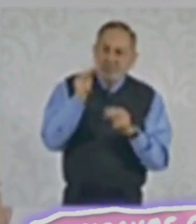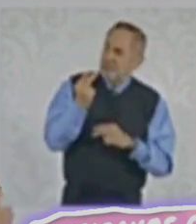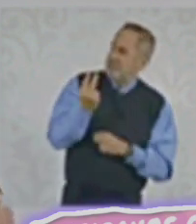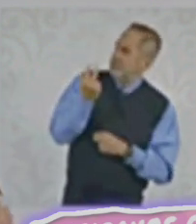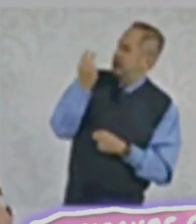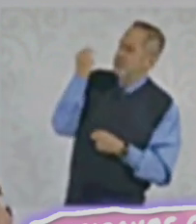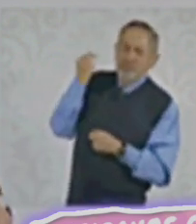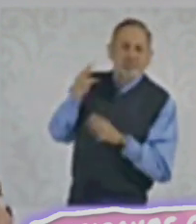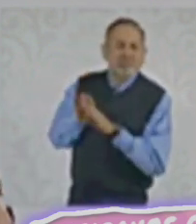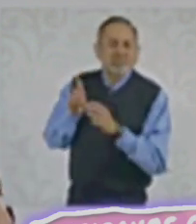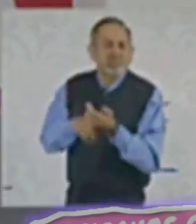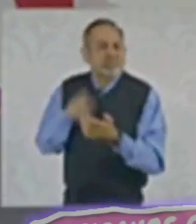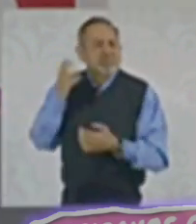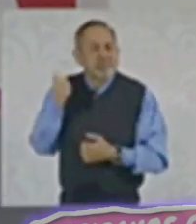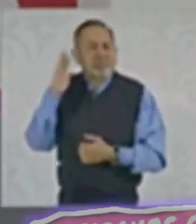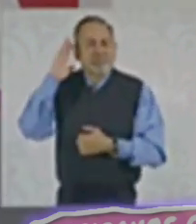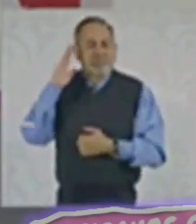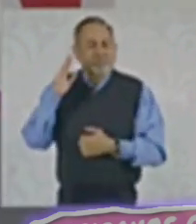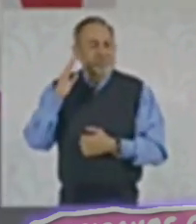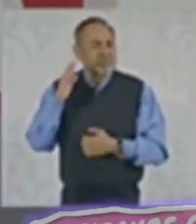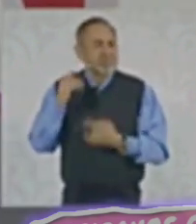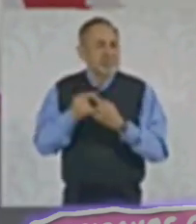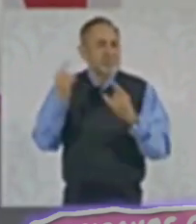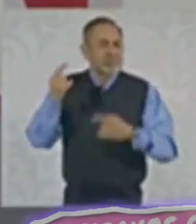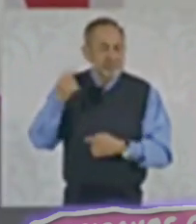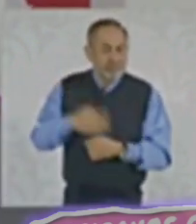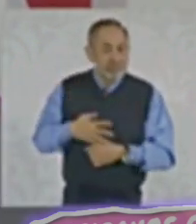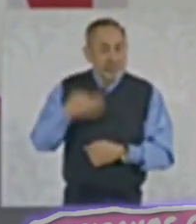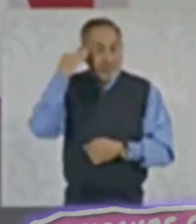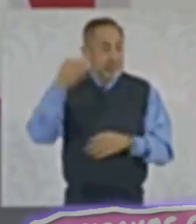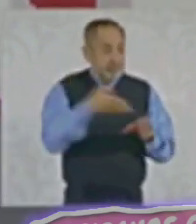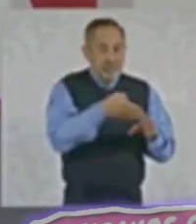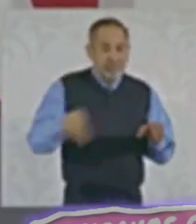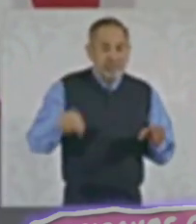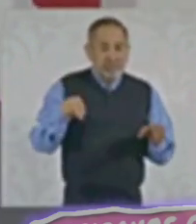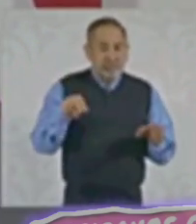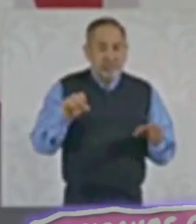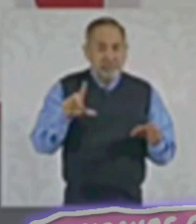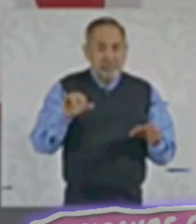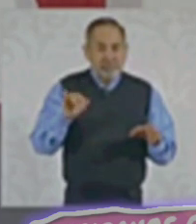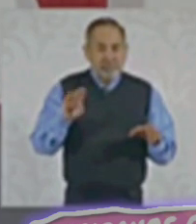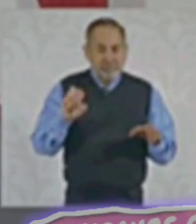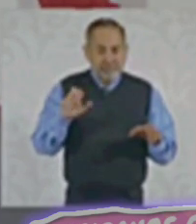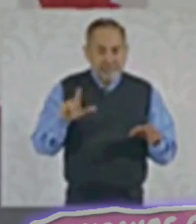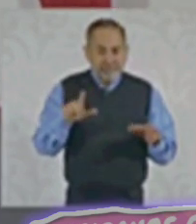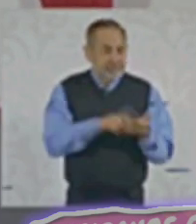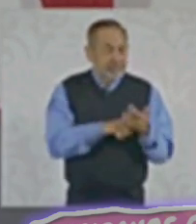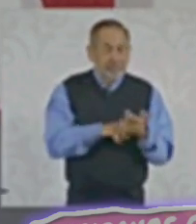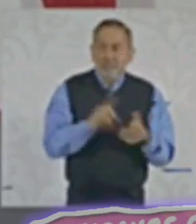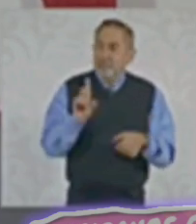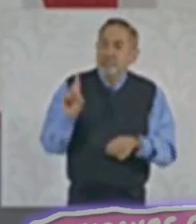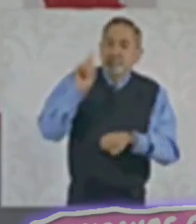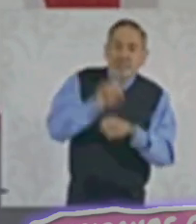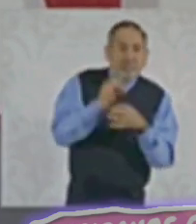Durante el periodo neoliberal se olvidaron de las fechas